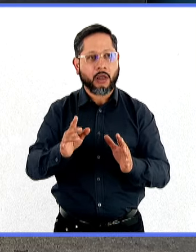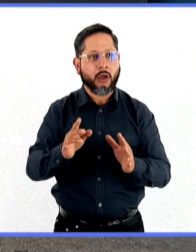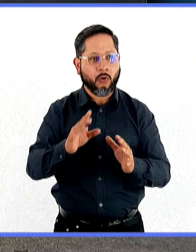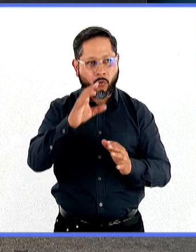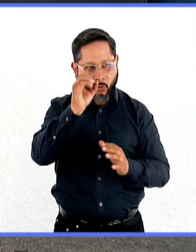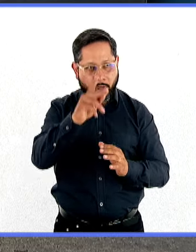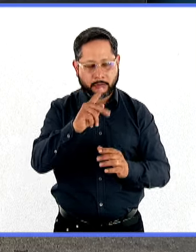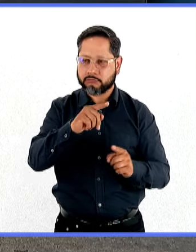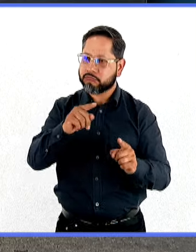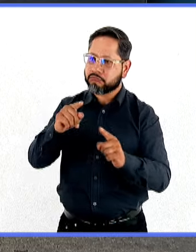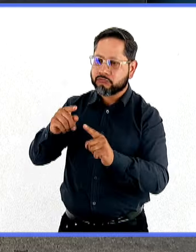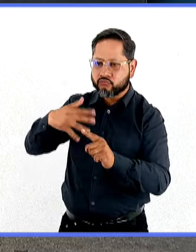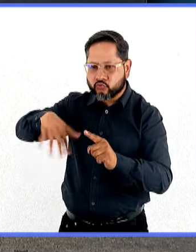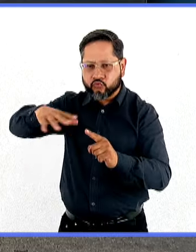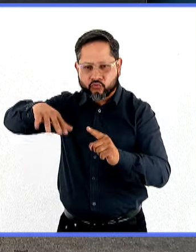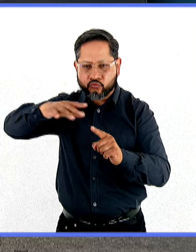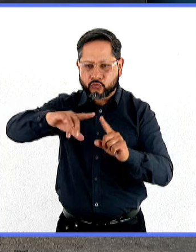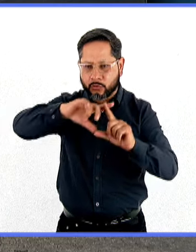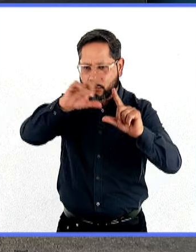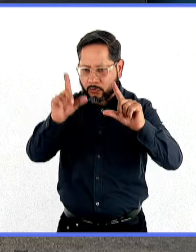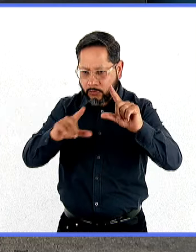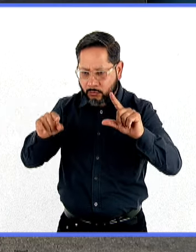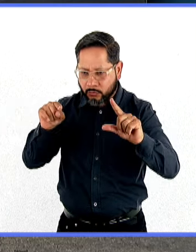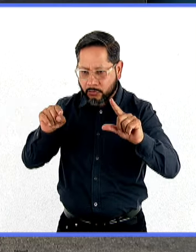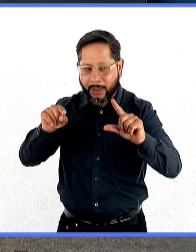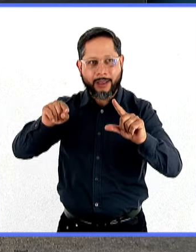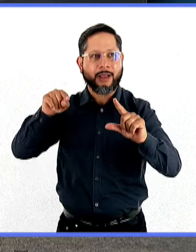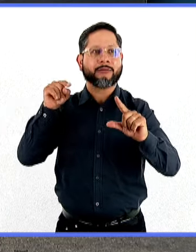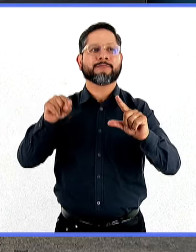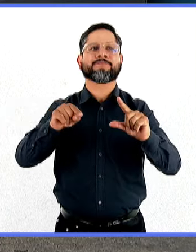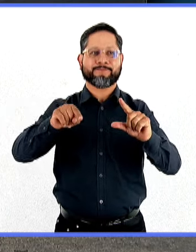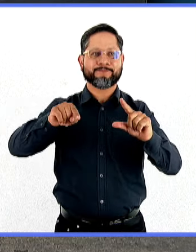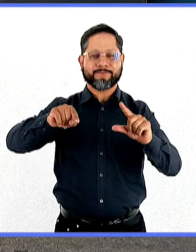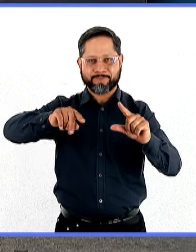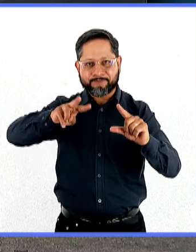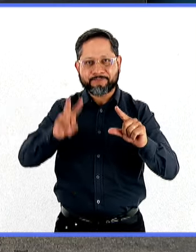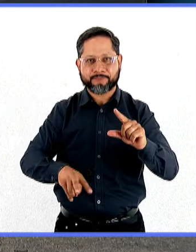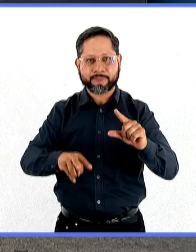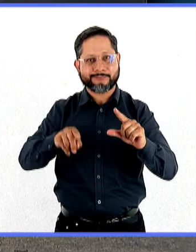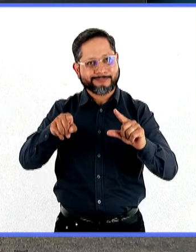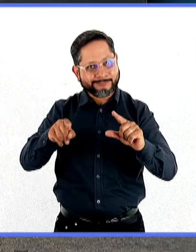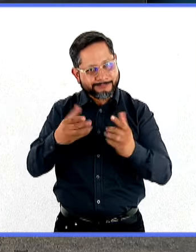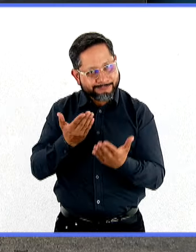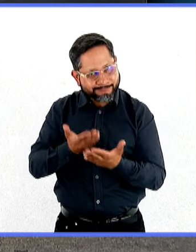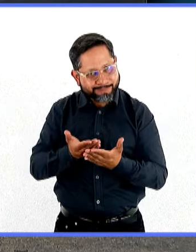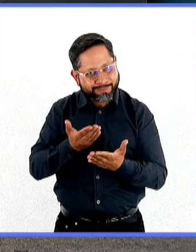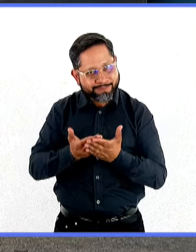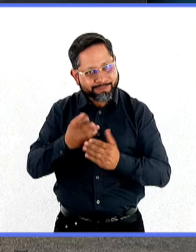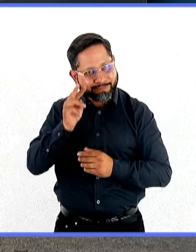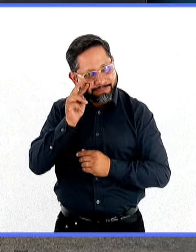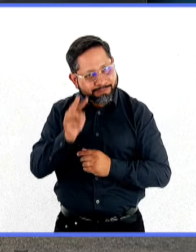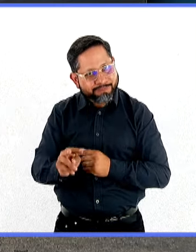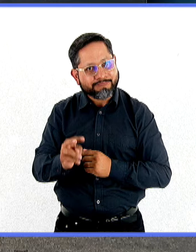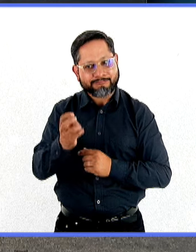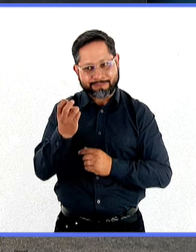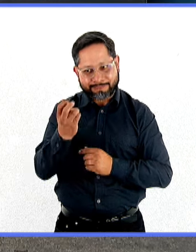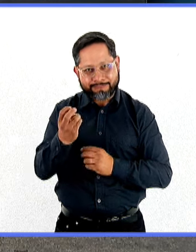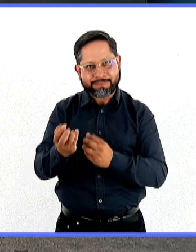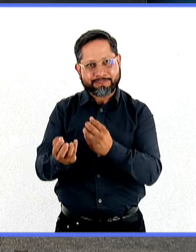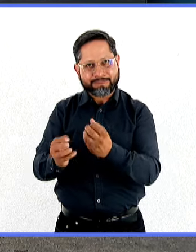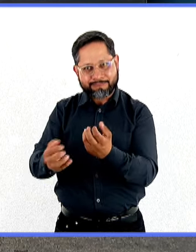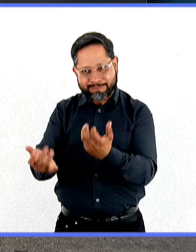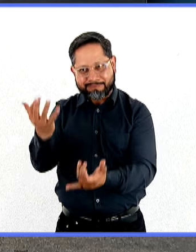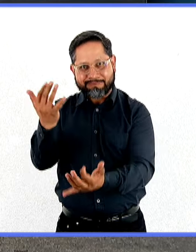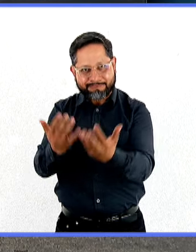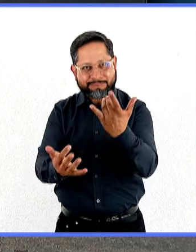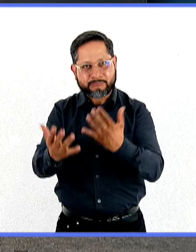manera también de proporcionarles a ellos elementos para corroborar eh varias de estas llamadas